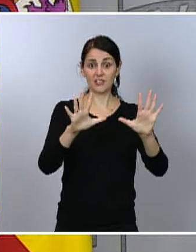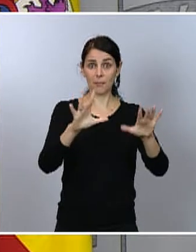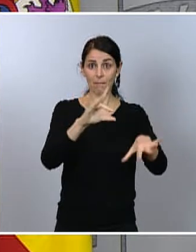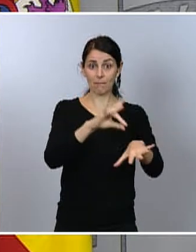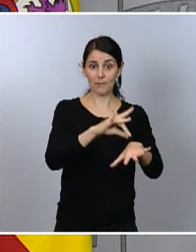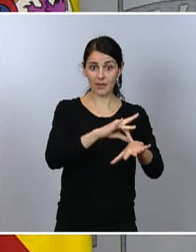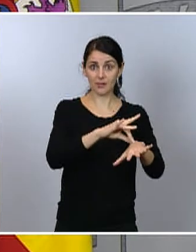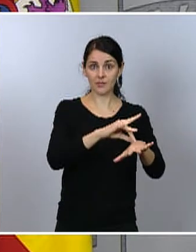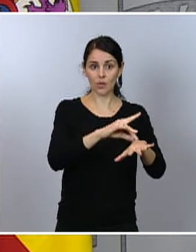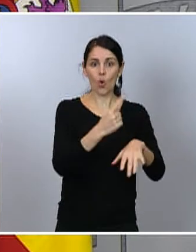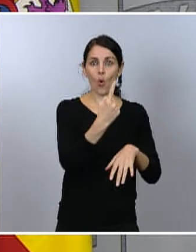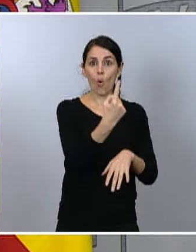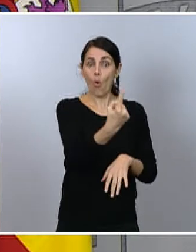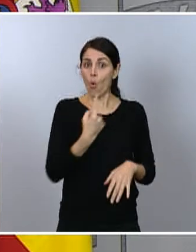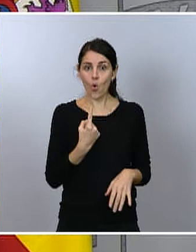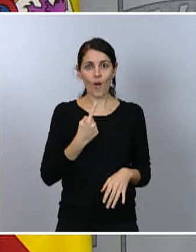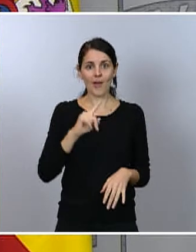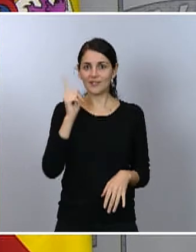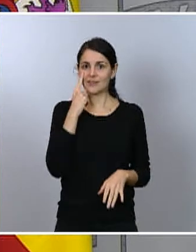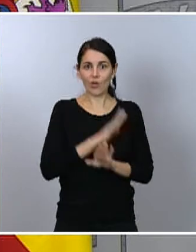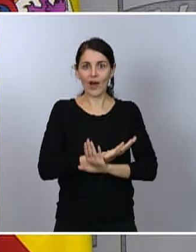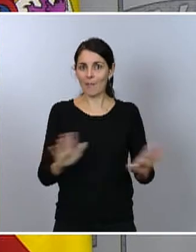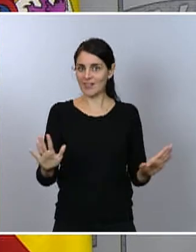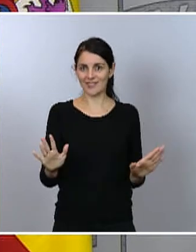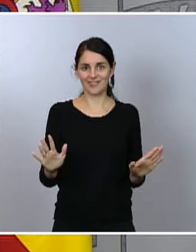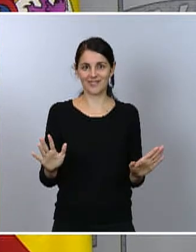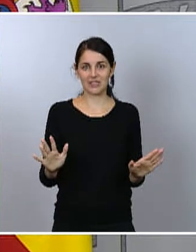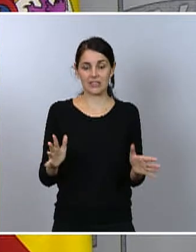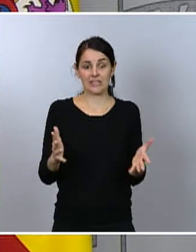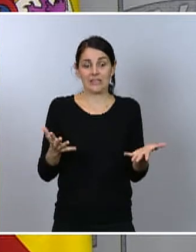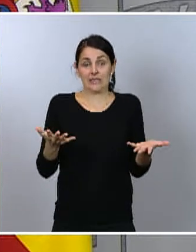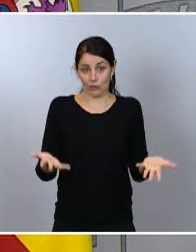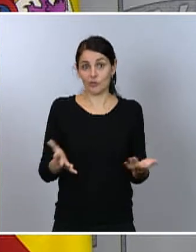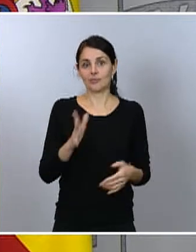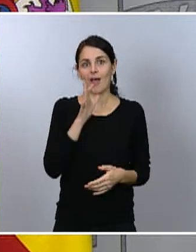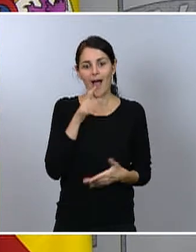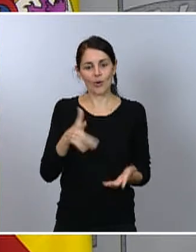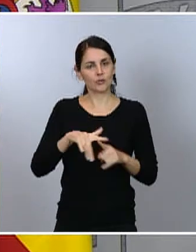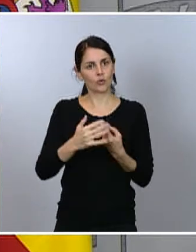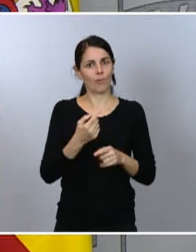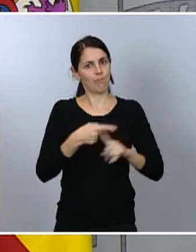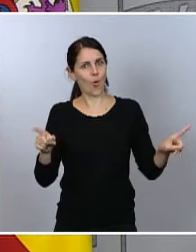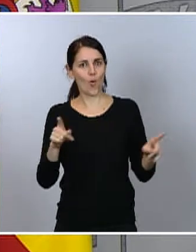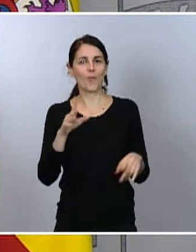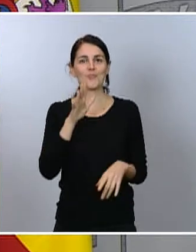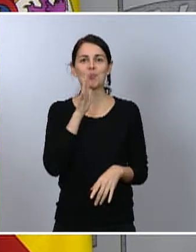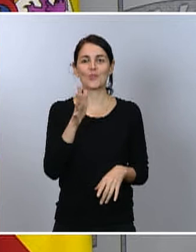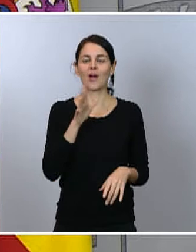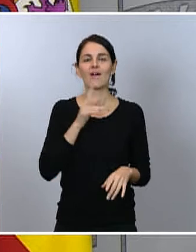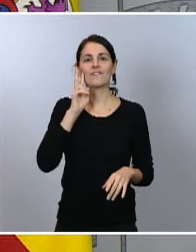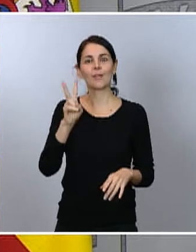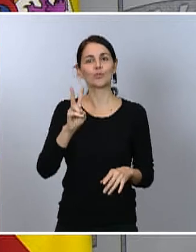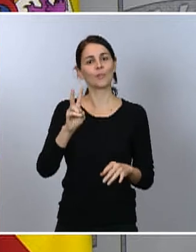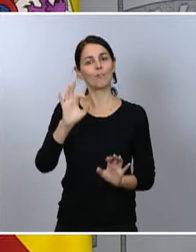10%, incluso un poquito menos. Ahora pues vamos con una tasa de detección que sin duda